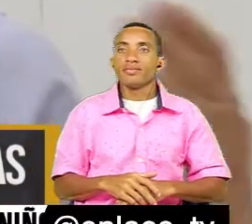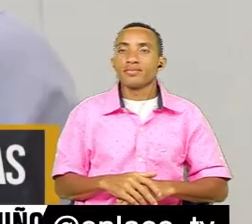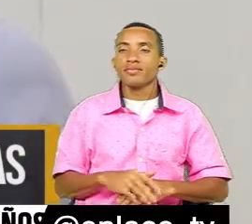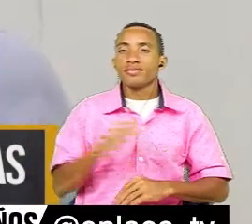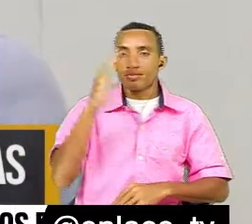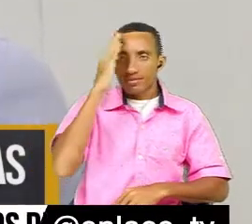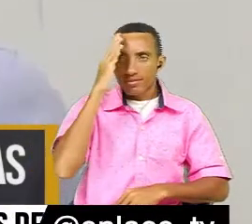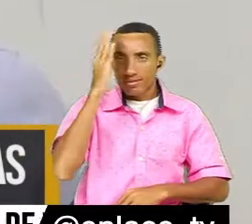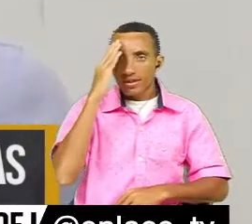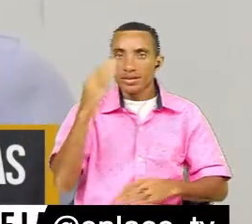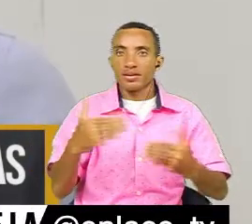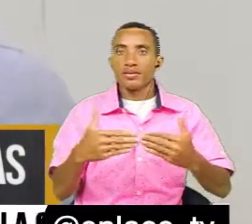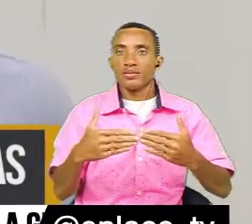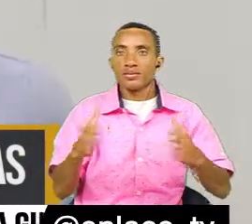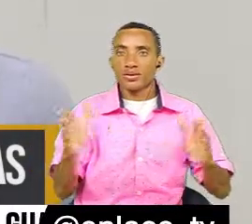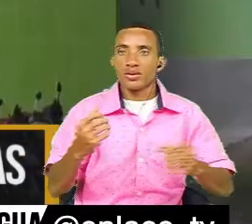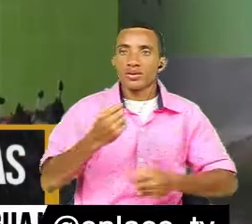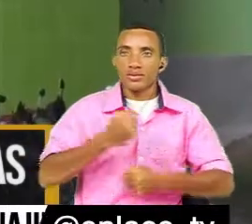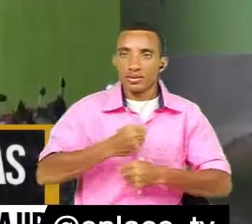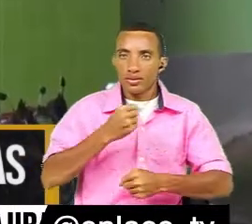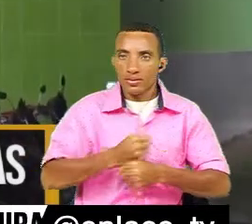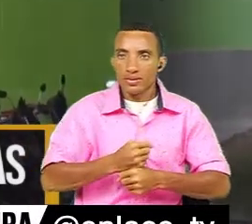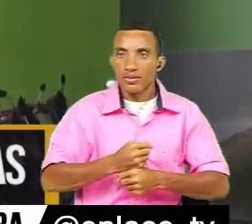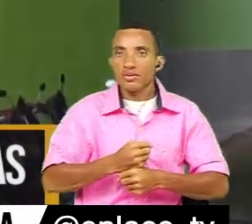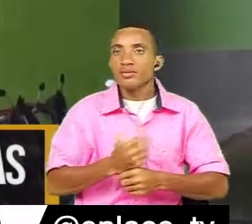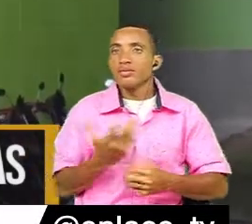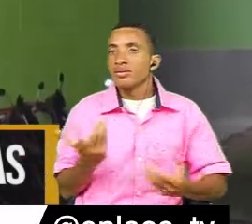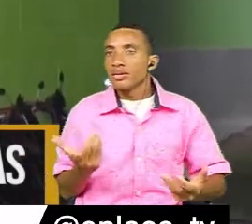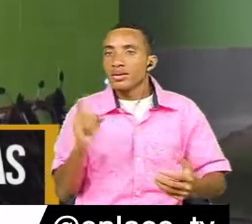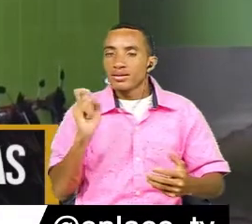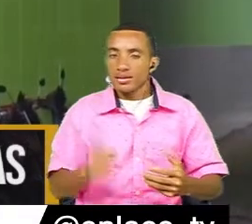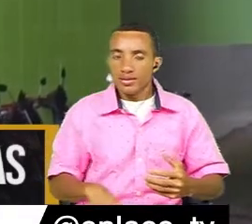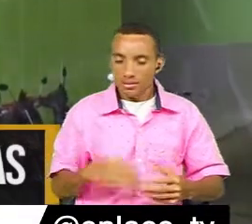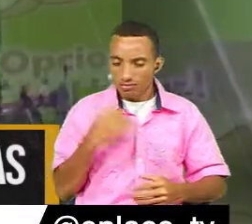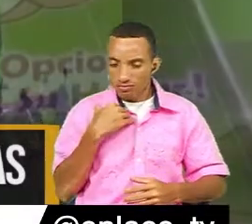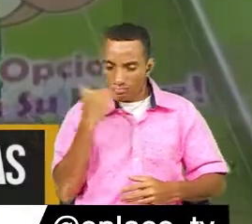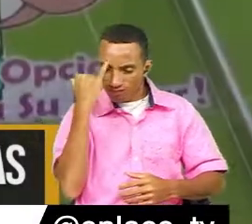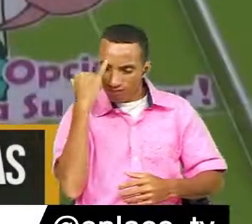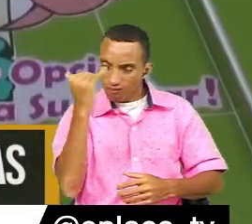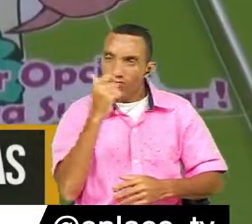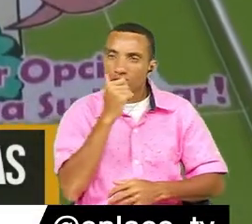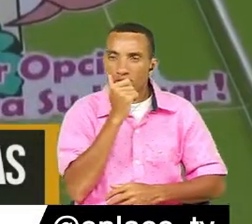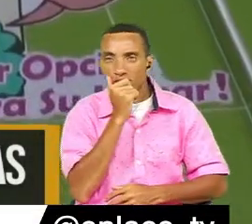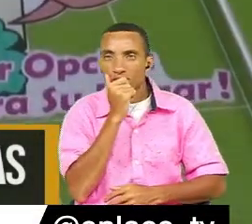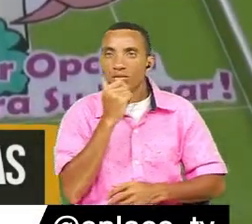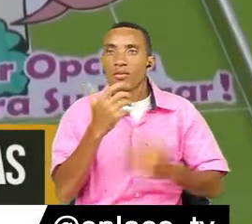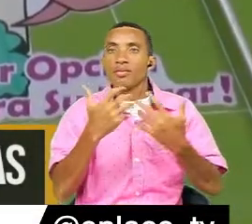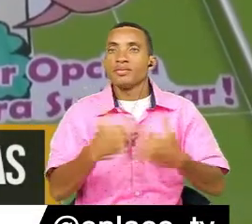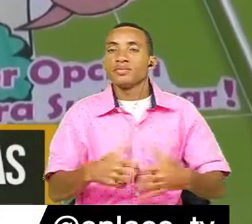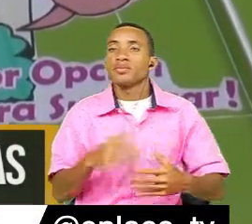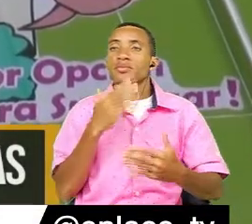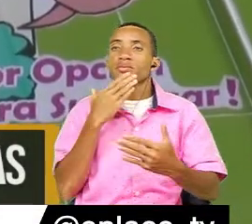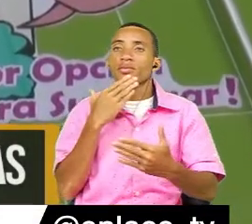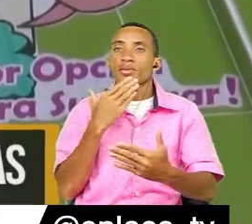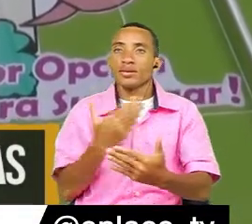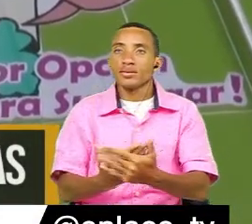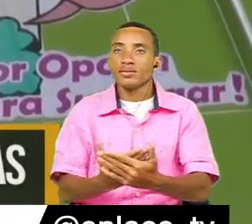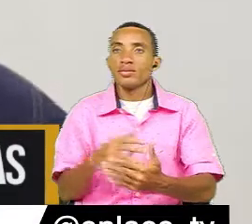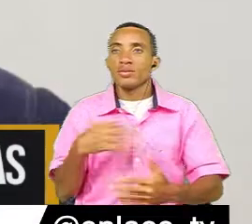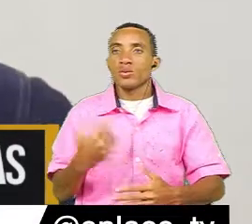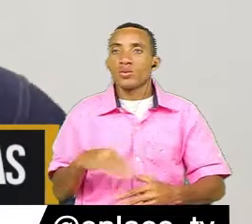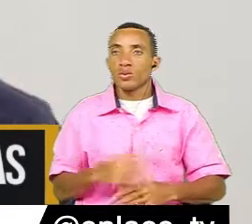puertas abiertas, de que el trabajo está, solamente es tener la iniciativa y crear empresa. Agradecido de haber sido partícipe de esta clase de eventos, ¿no?